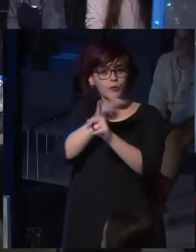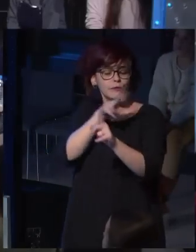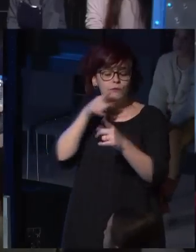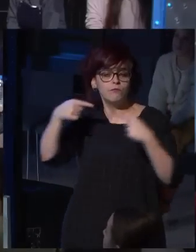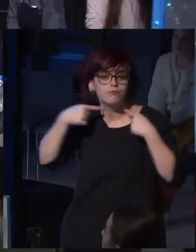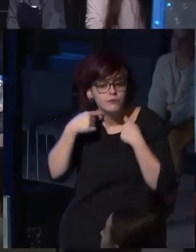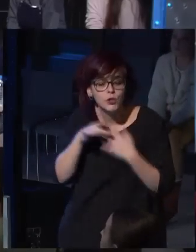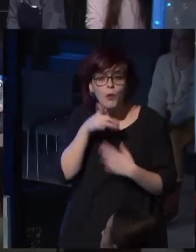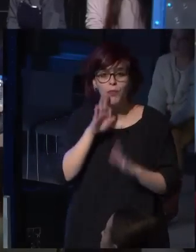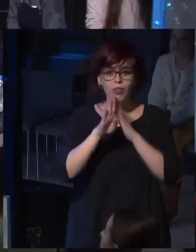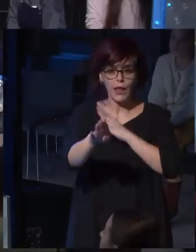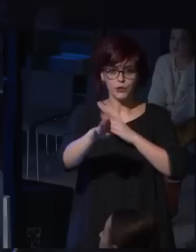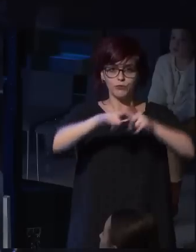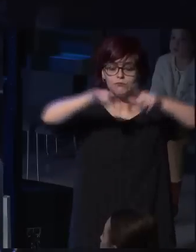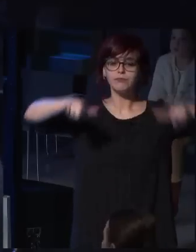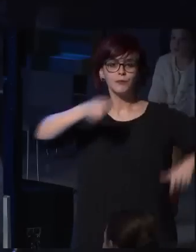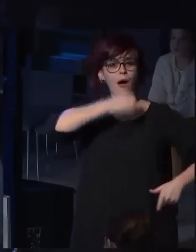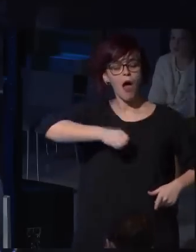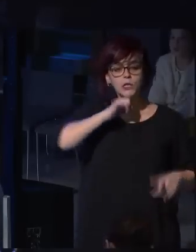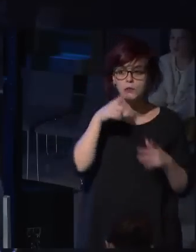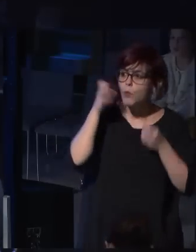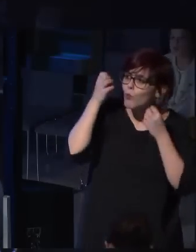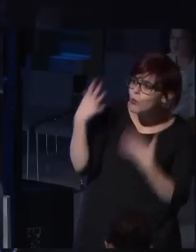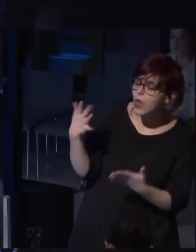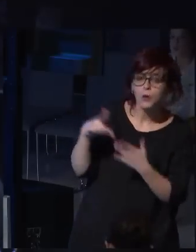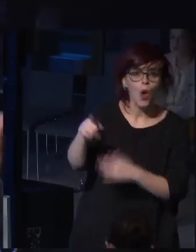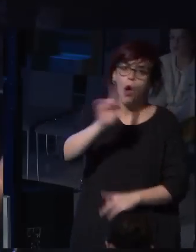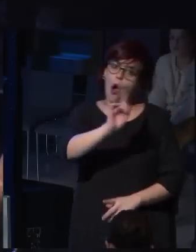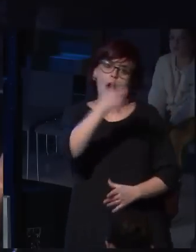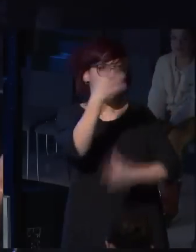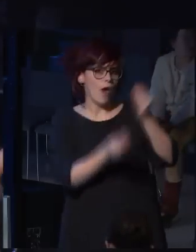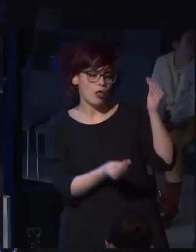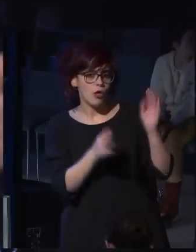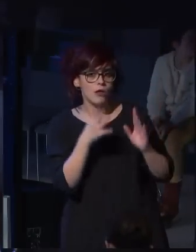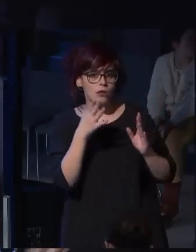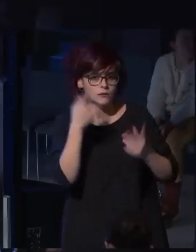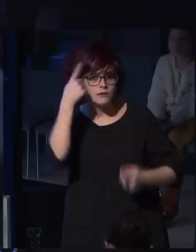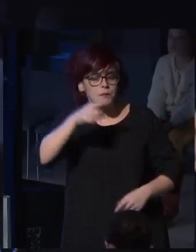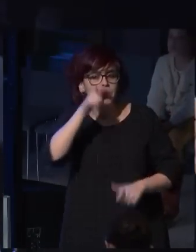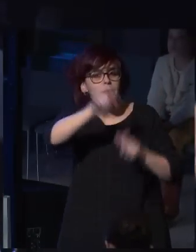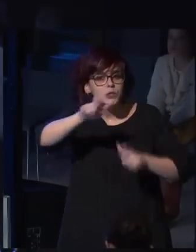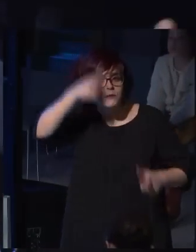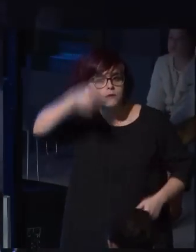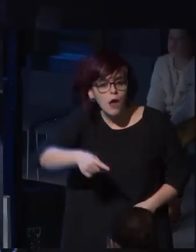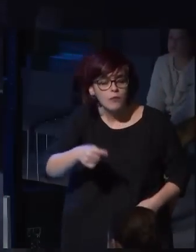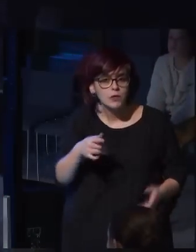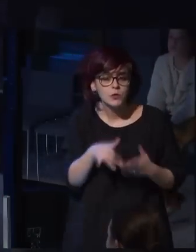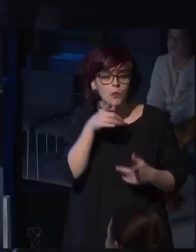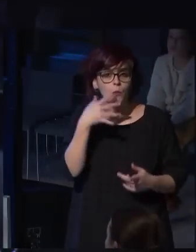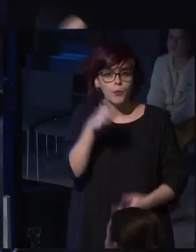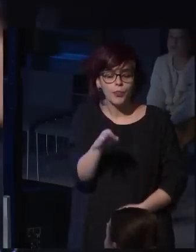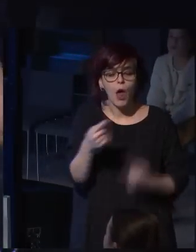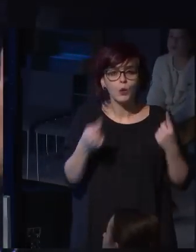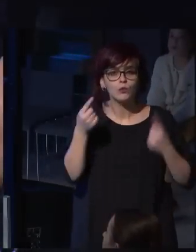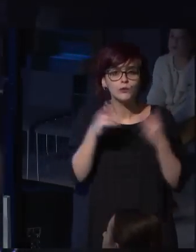toca en directo y le dices, oye, que estuvo muy bien, y dice, no, me equivoqué. Y a veces la gente sabe decirte que igual lo que para ellas puede